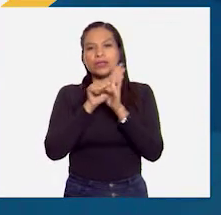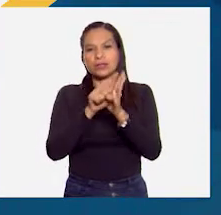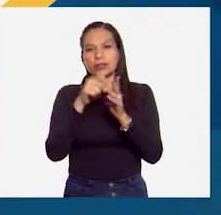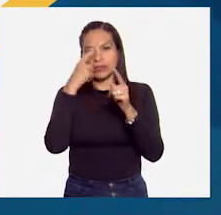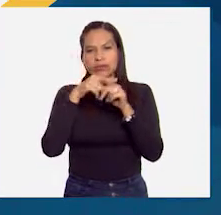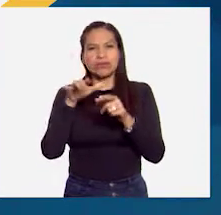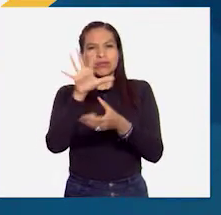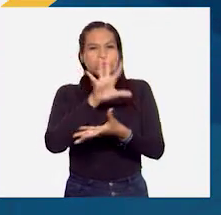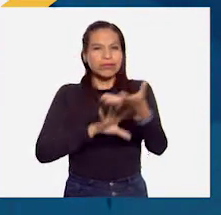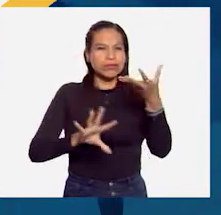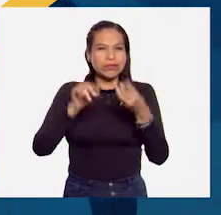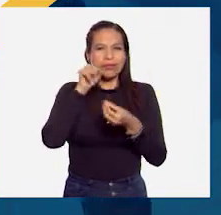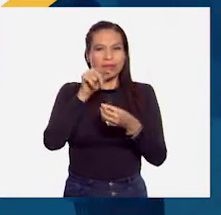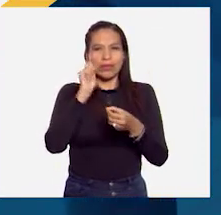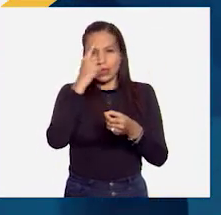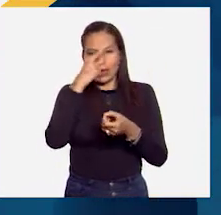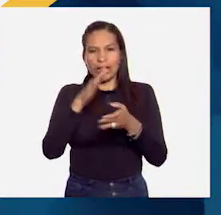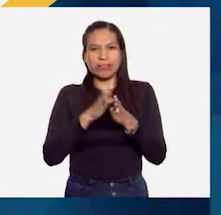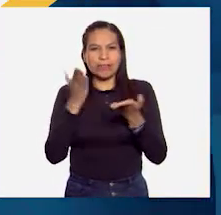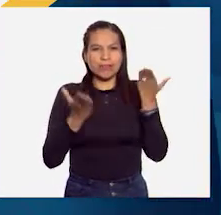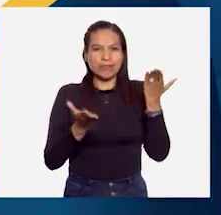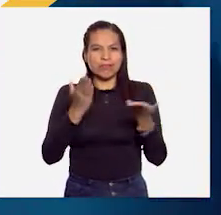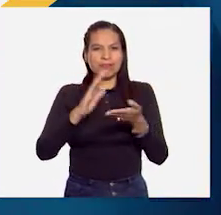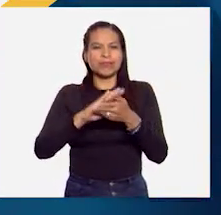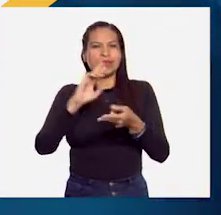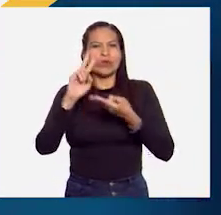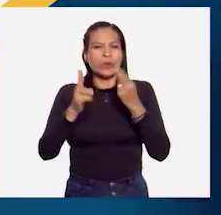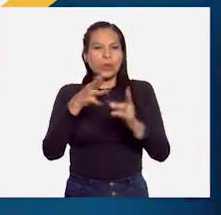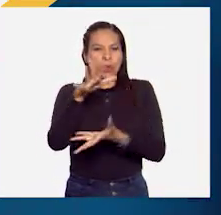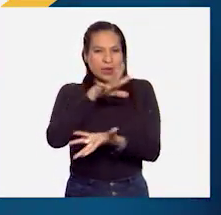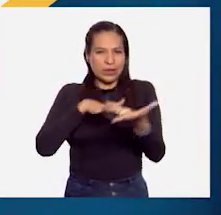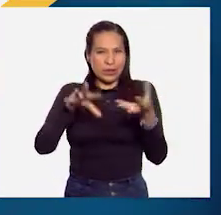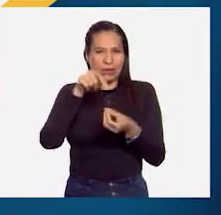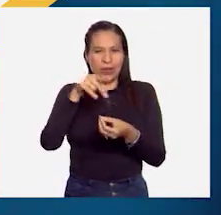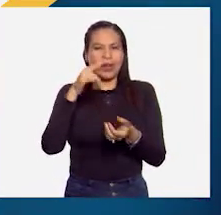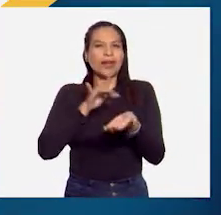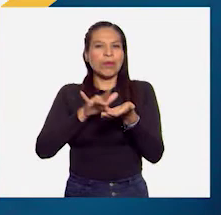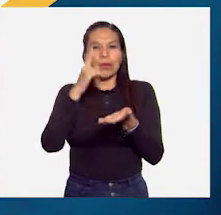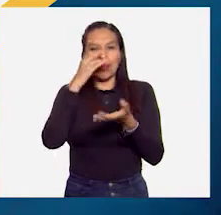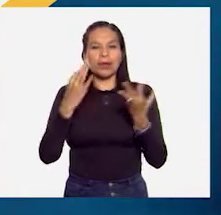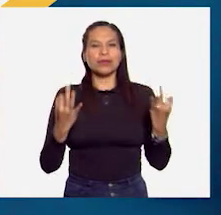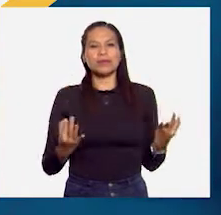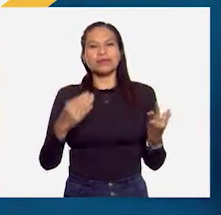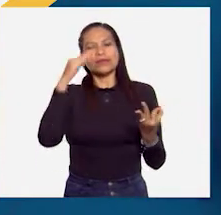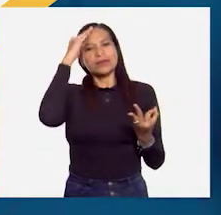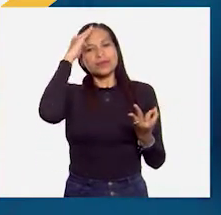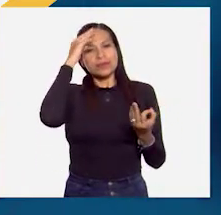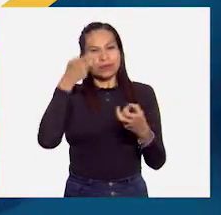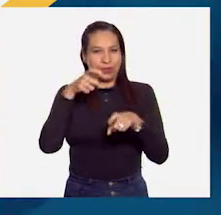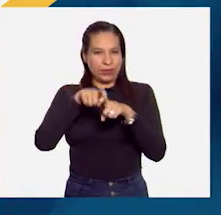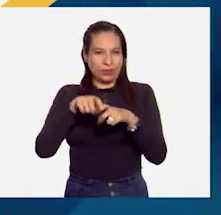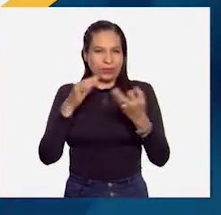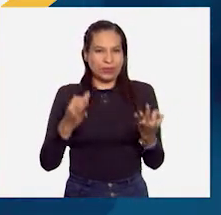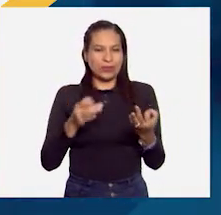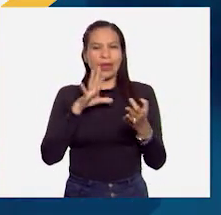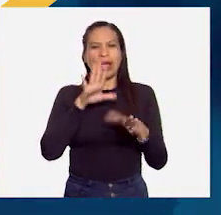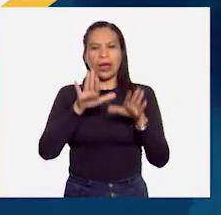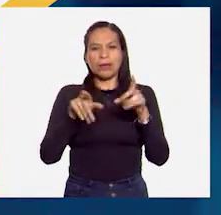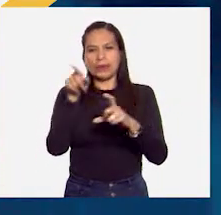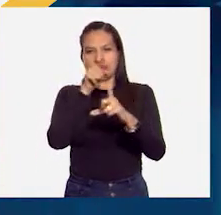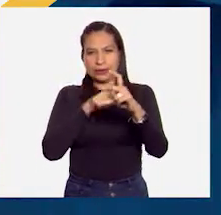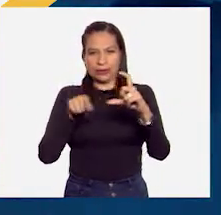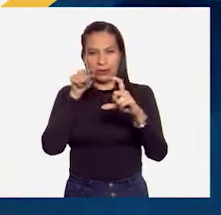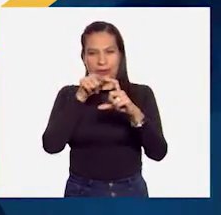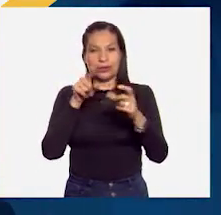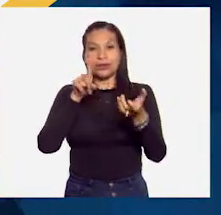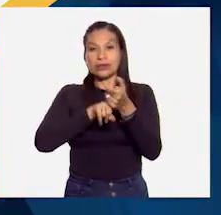universo y sirven como apoyo a la meditación. Generalmente tienen forma circular y en